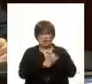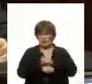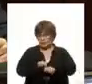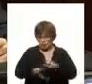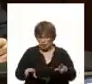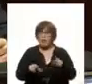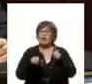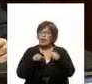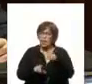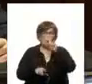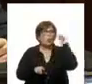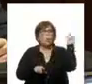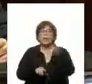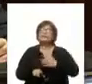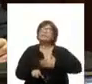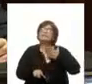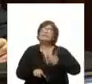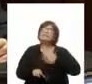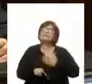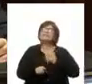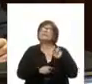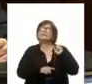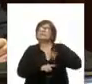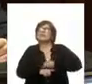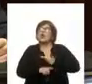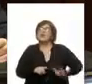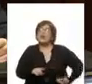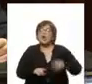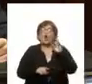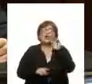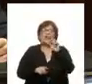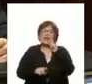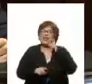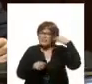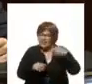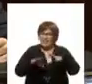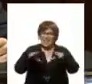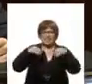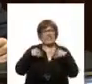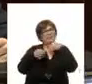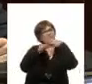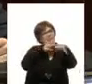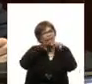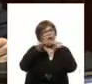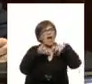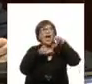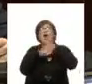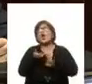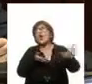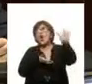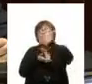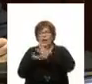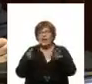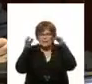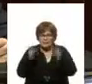Presidenta, es urgente reclamar al gobierno autoritario de Daniel Ortega que acepte un diálogo verdadero con todos los sectores del país y sobre